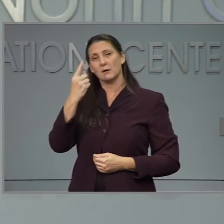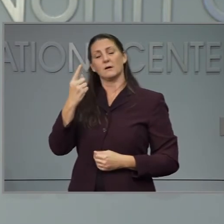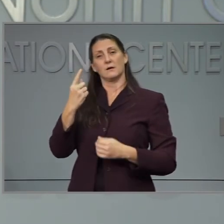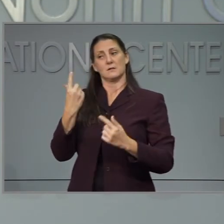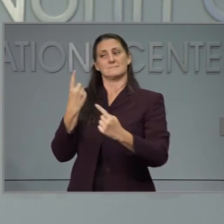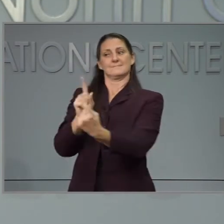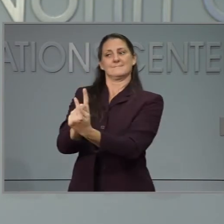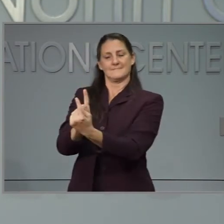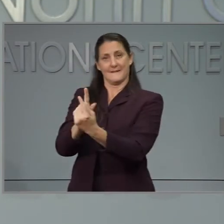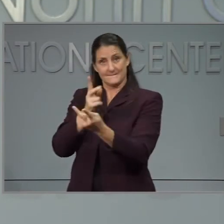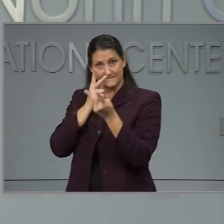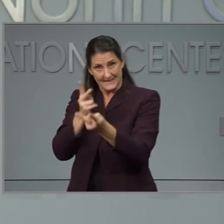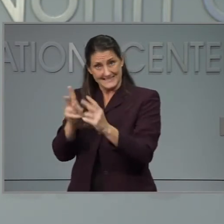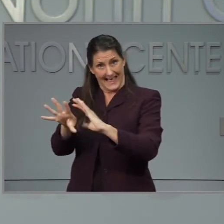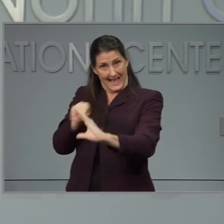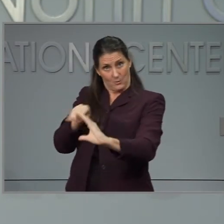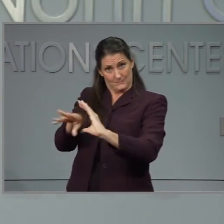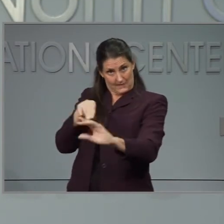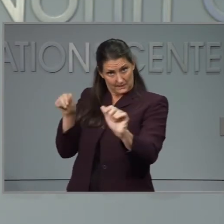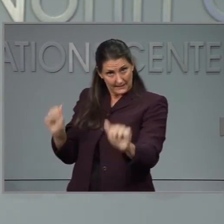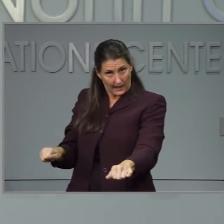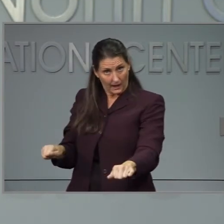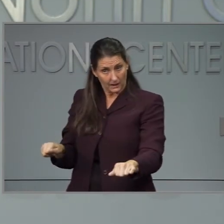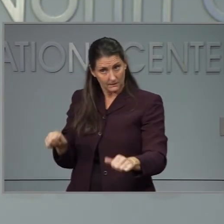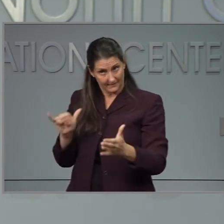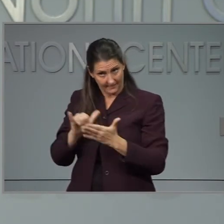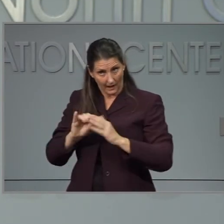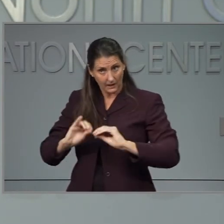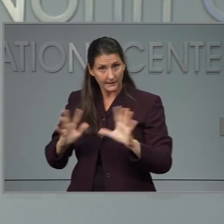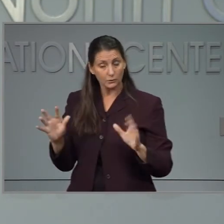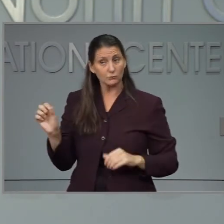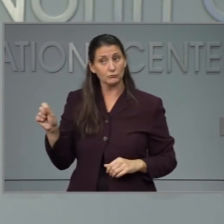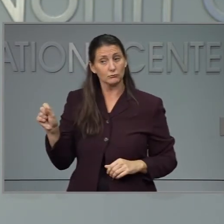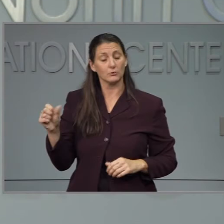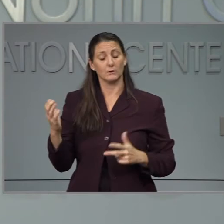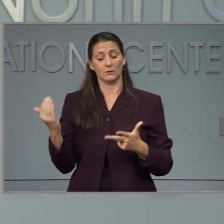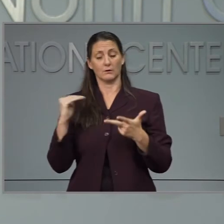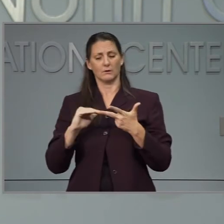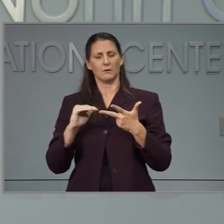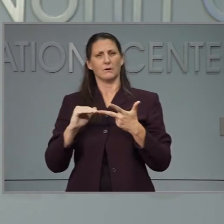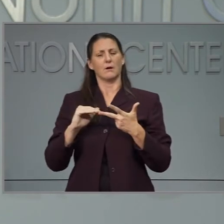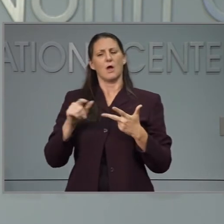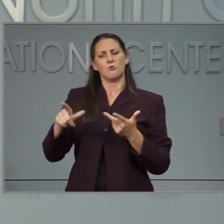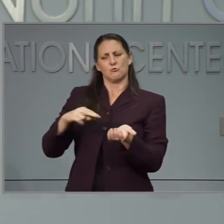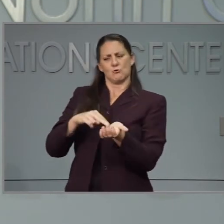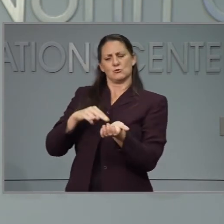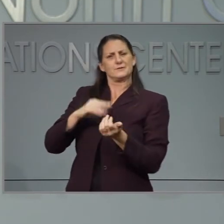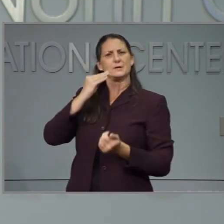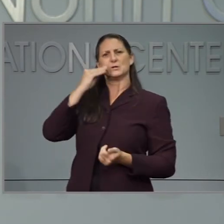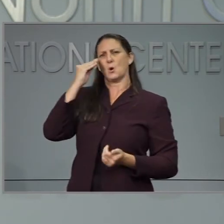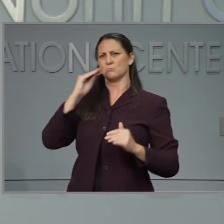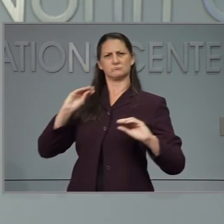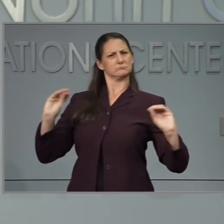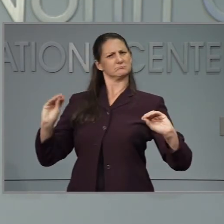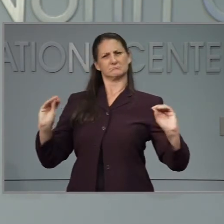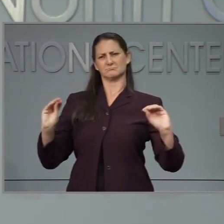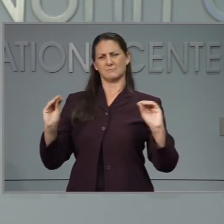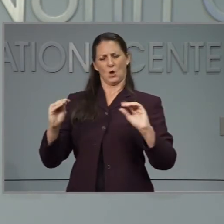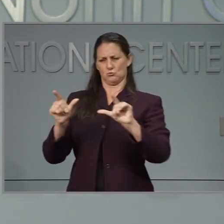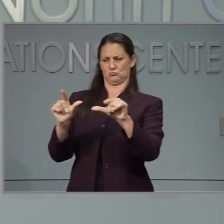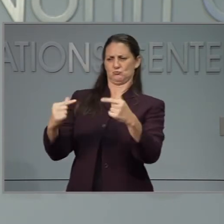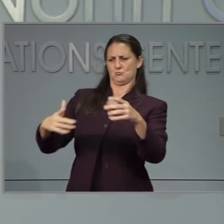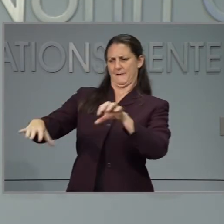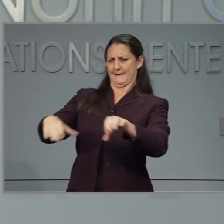tienen que estar al aire libre. Quiero asegurarme que eso es correcto. ¿Y por qué no permitir actividades grupales en estos sitios si